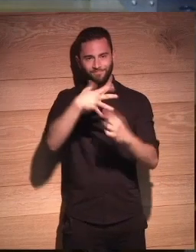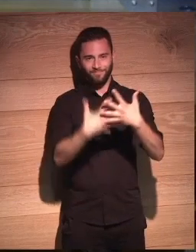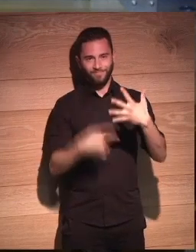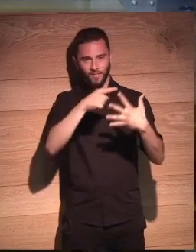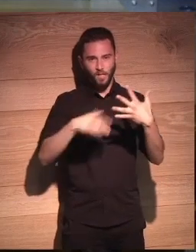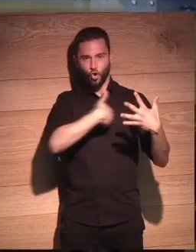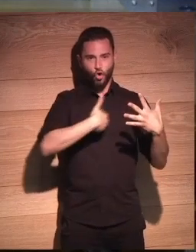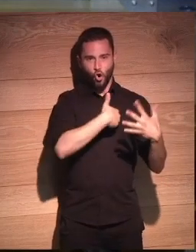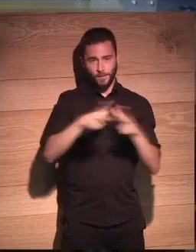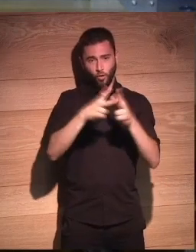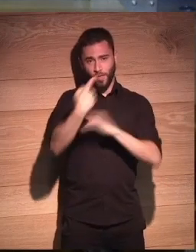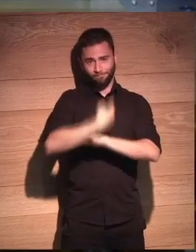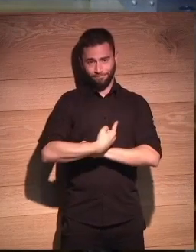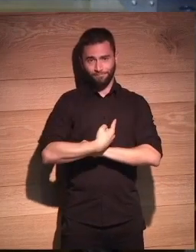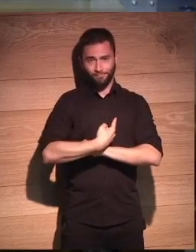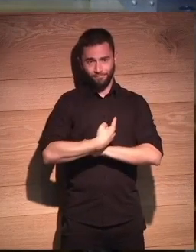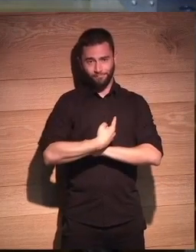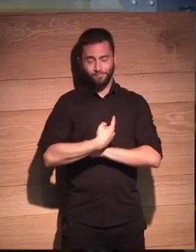Los roles que la sociedad nos impone,